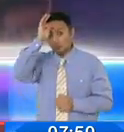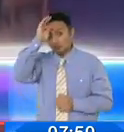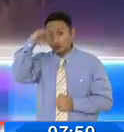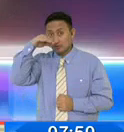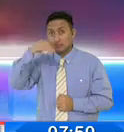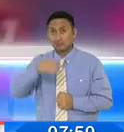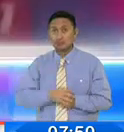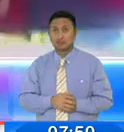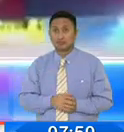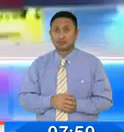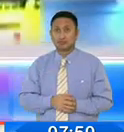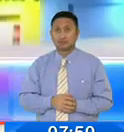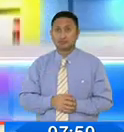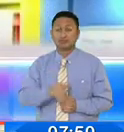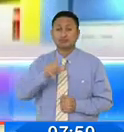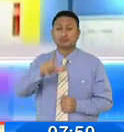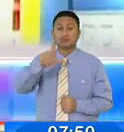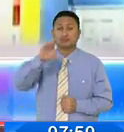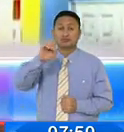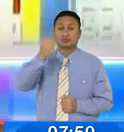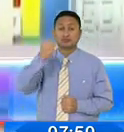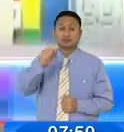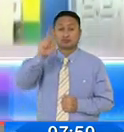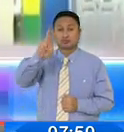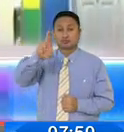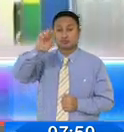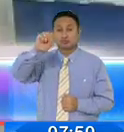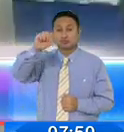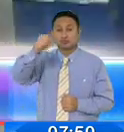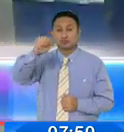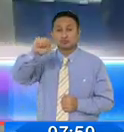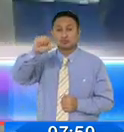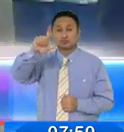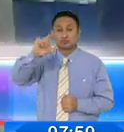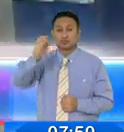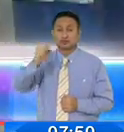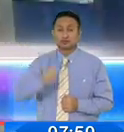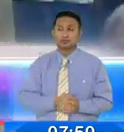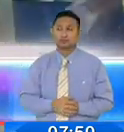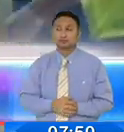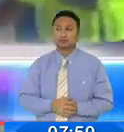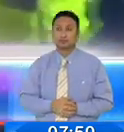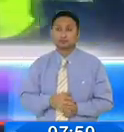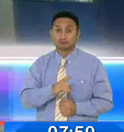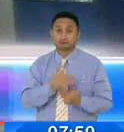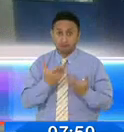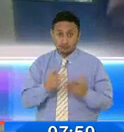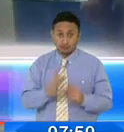ciudadela Los Rosales, en el norte de Guayaquil. Tras lo ocurrido,